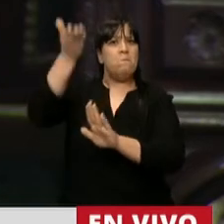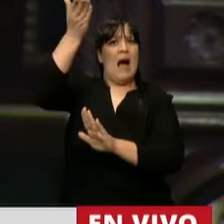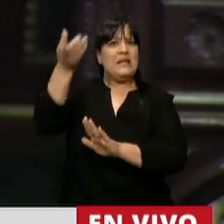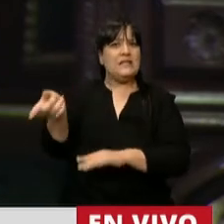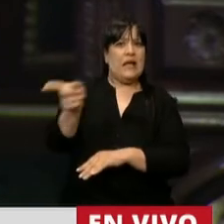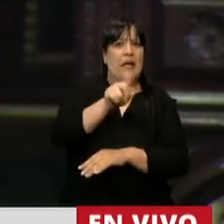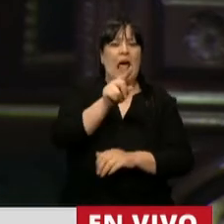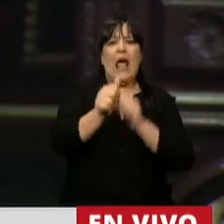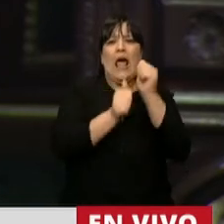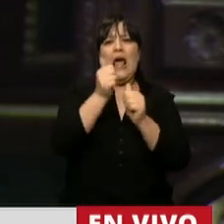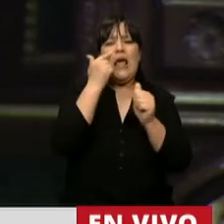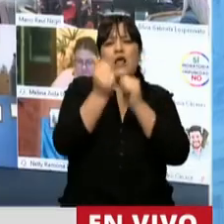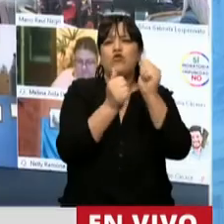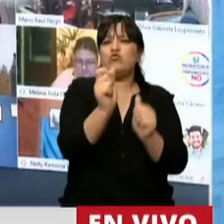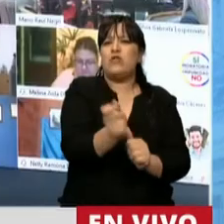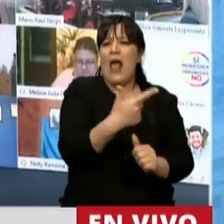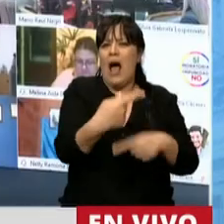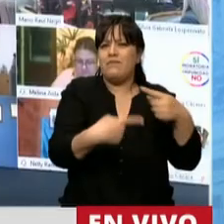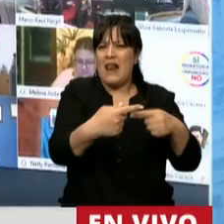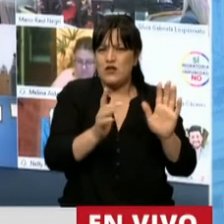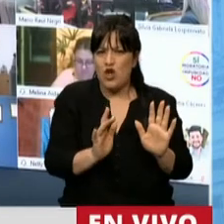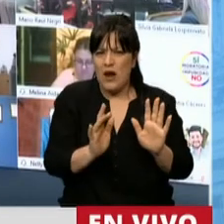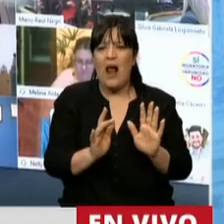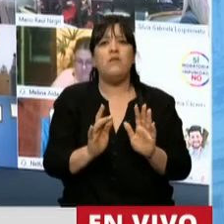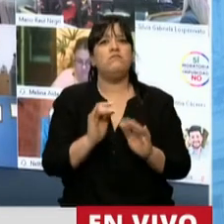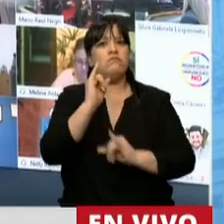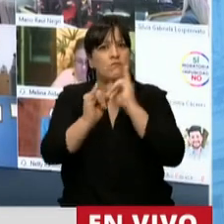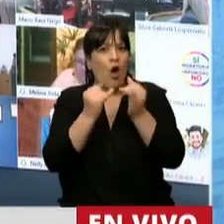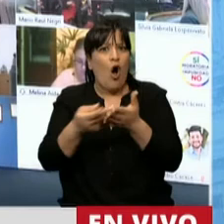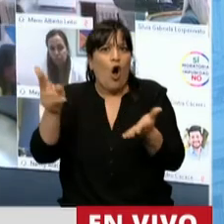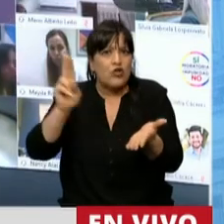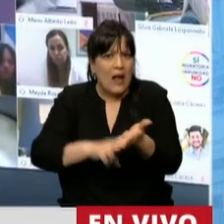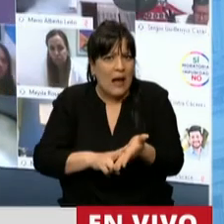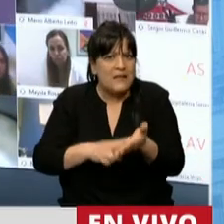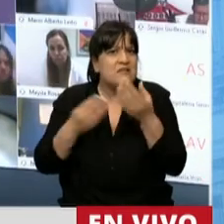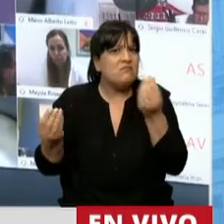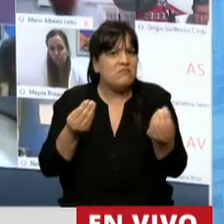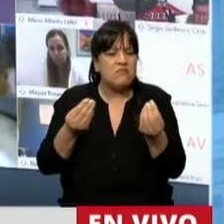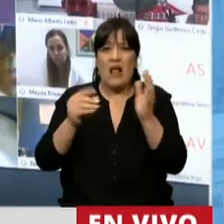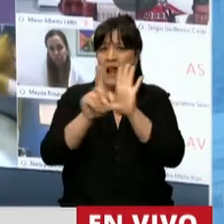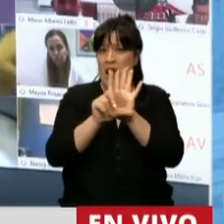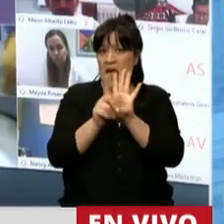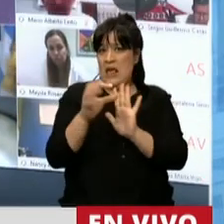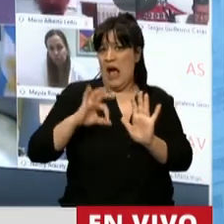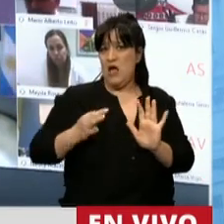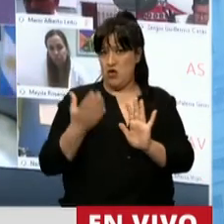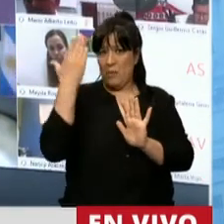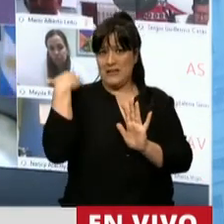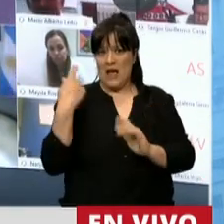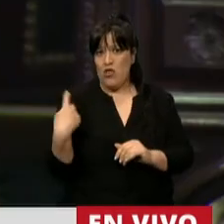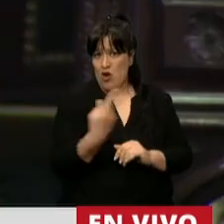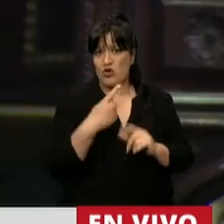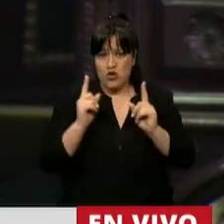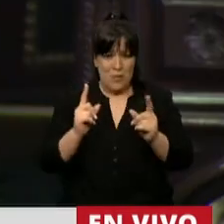la industria tradicional. Y no voy a contarles de nuevo que con la ley del año pasado que votamos